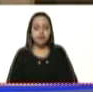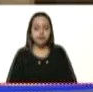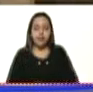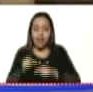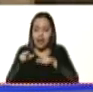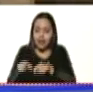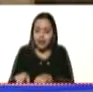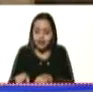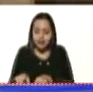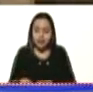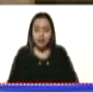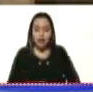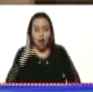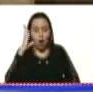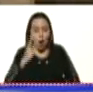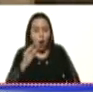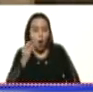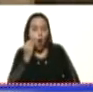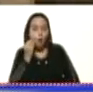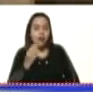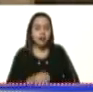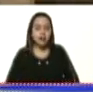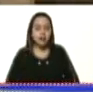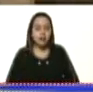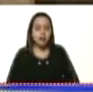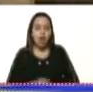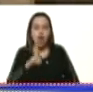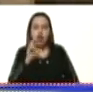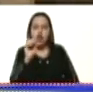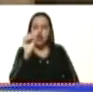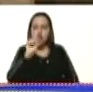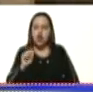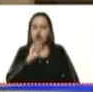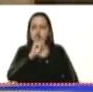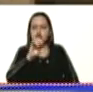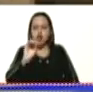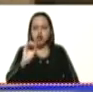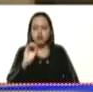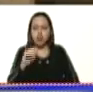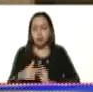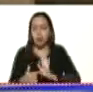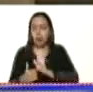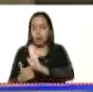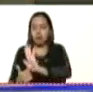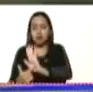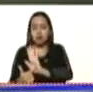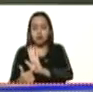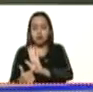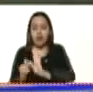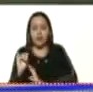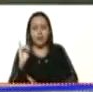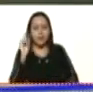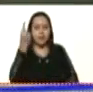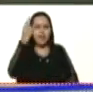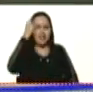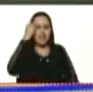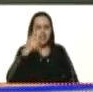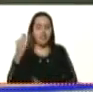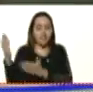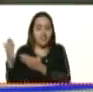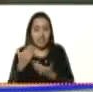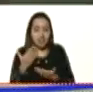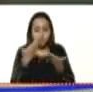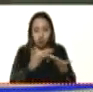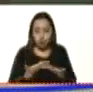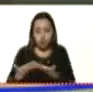ese joven Juan Germán Rocio despuntó desde el primer día. Vino a estudiar a Caracas